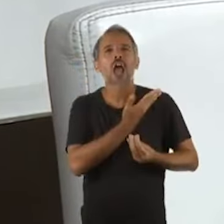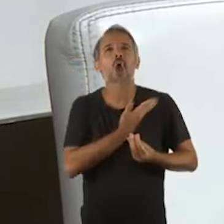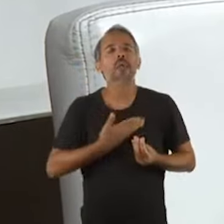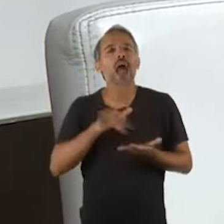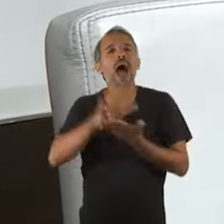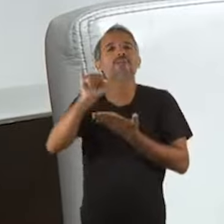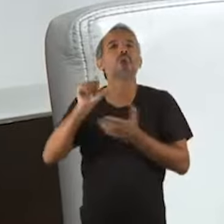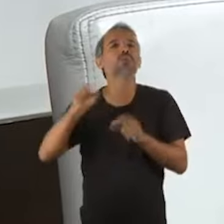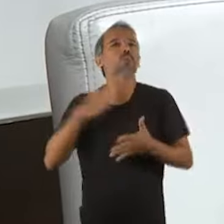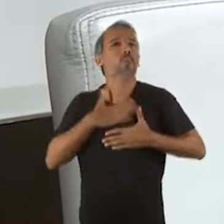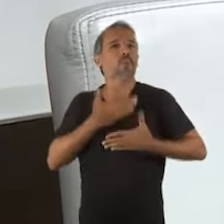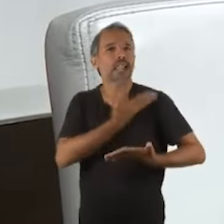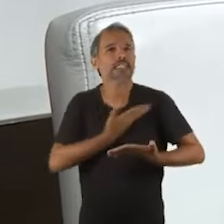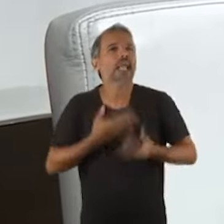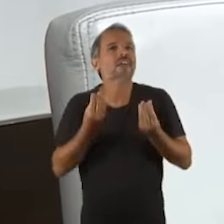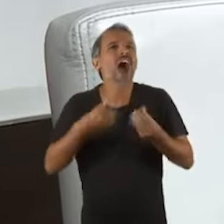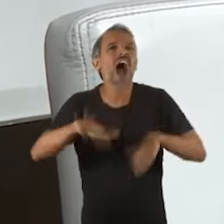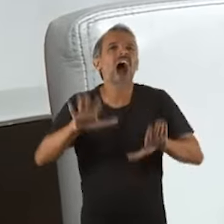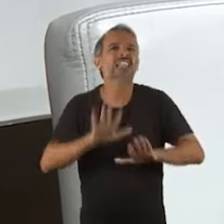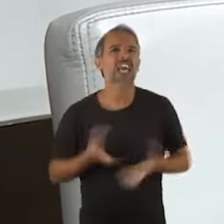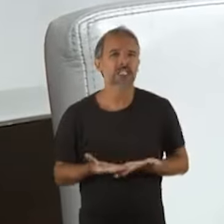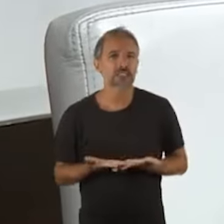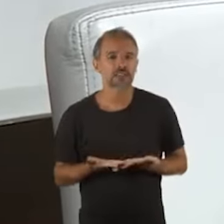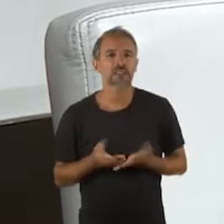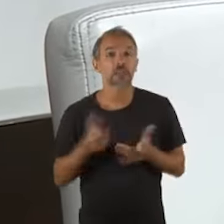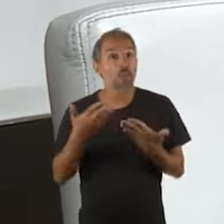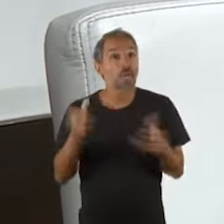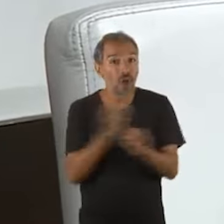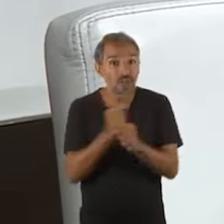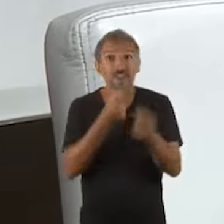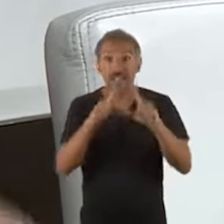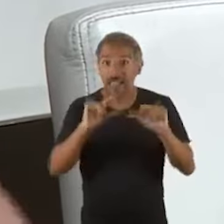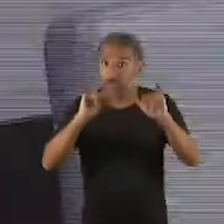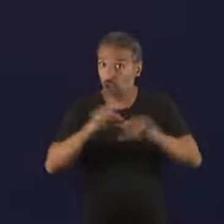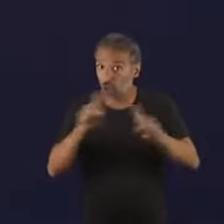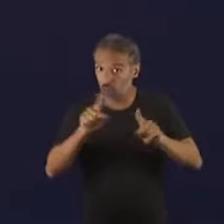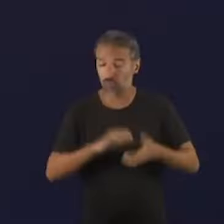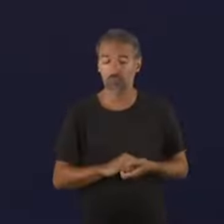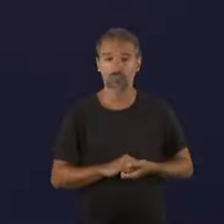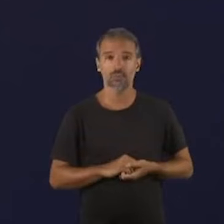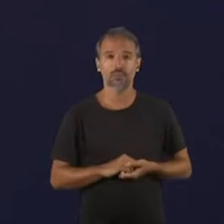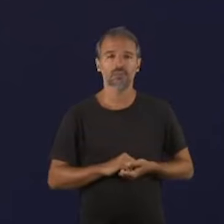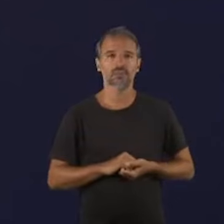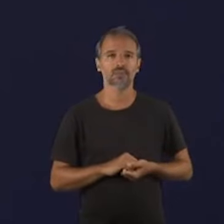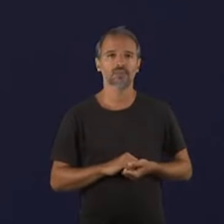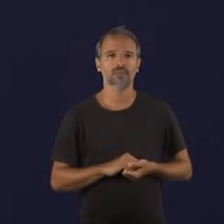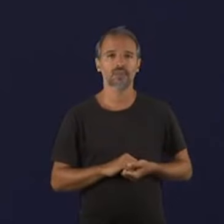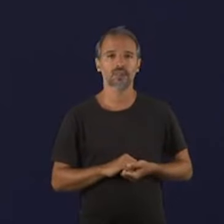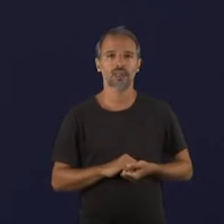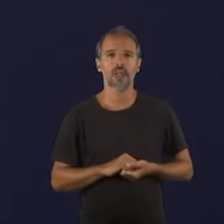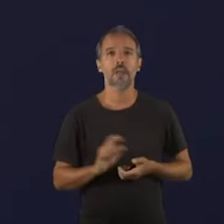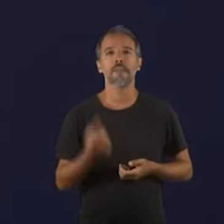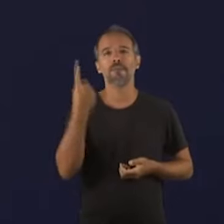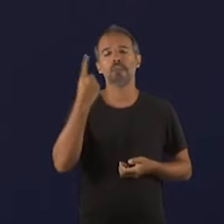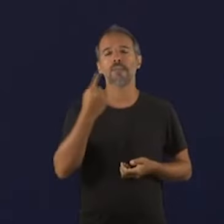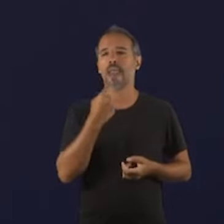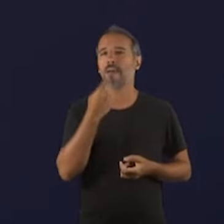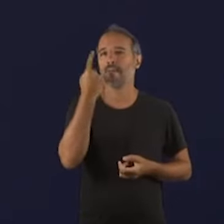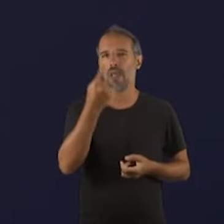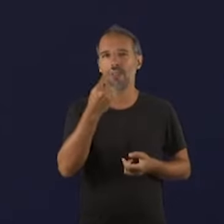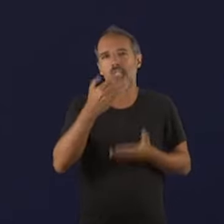presidencial y si se puede confirmar una venta concreta de esta aeronave bueno la primera pregunta perito